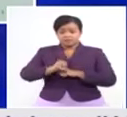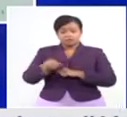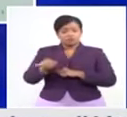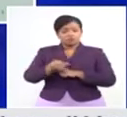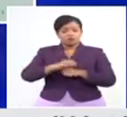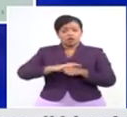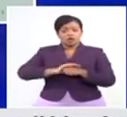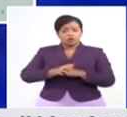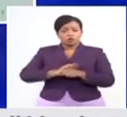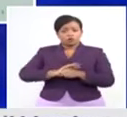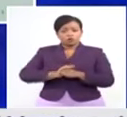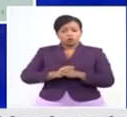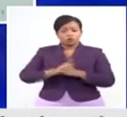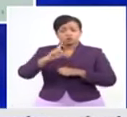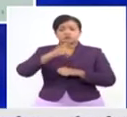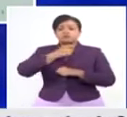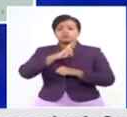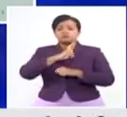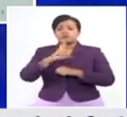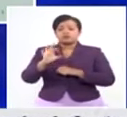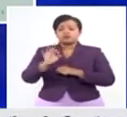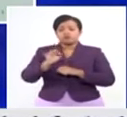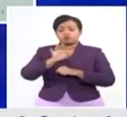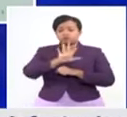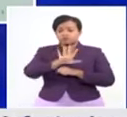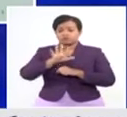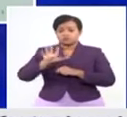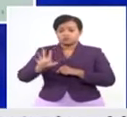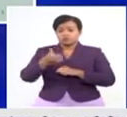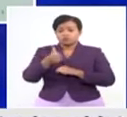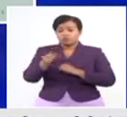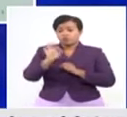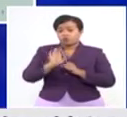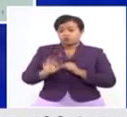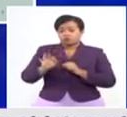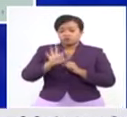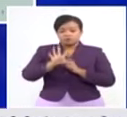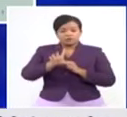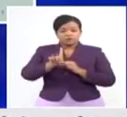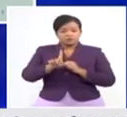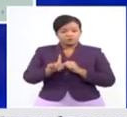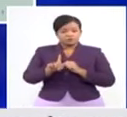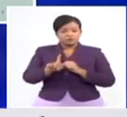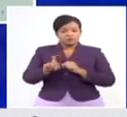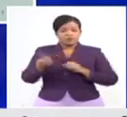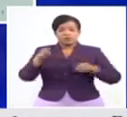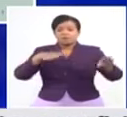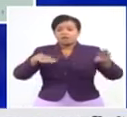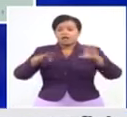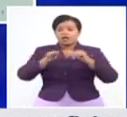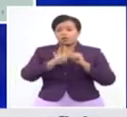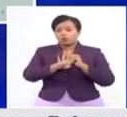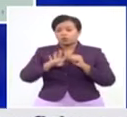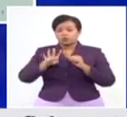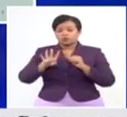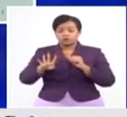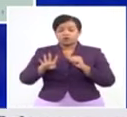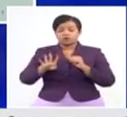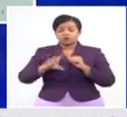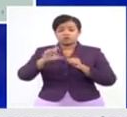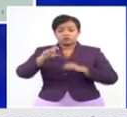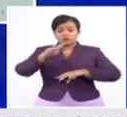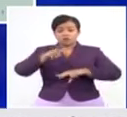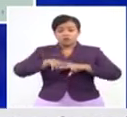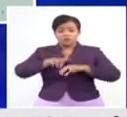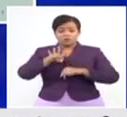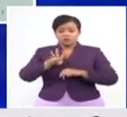Naranjo, Cerro 55, 10 de octubre 51 casos, Playa 44, Centro Habana